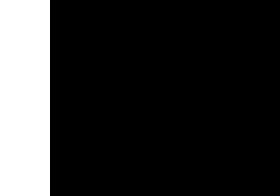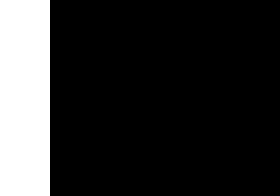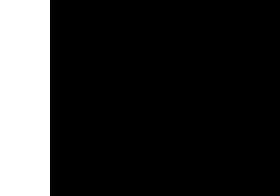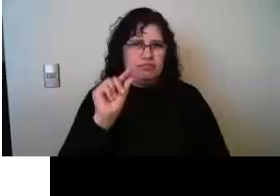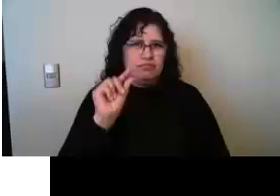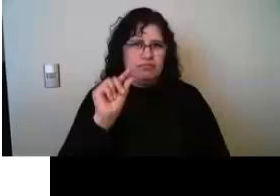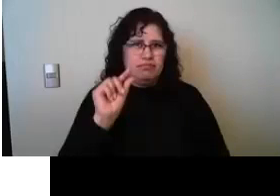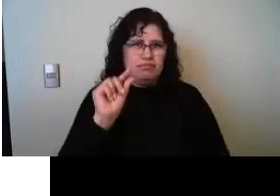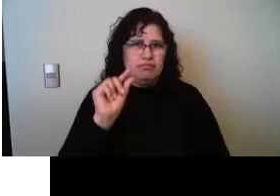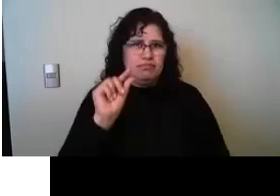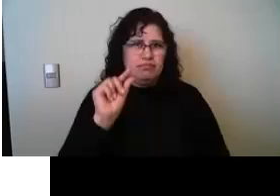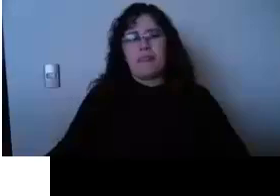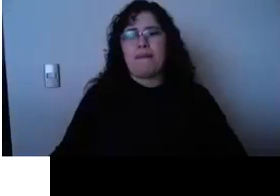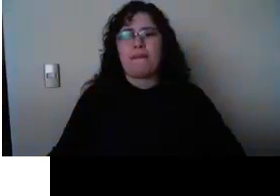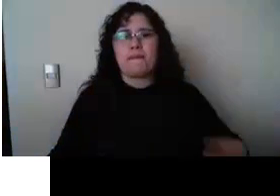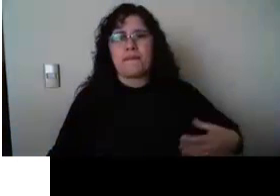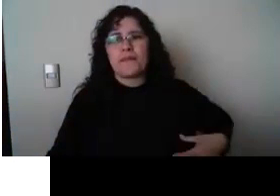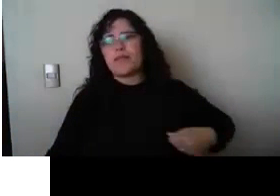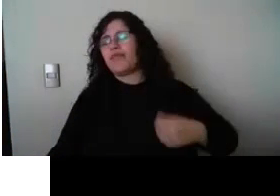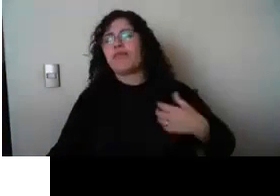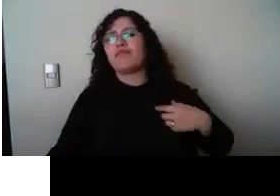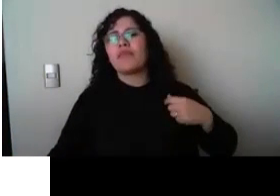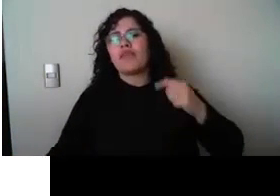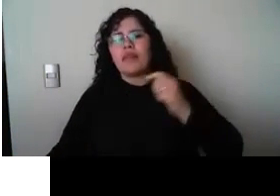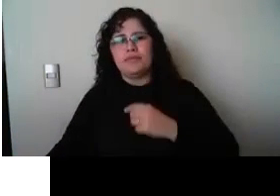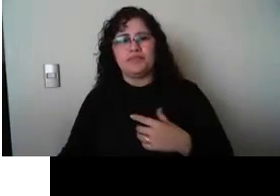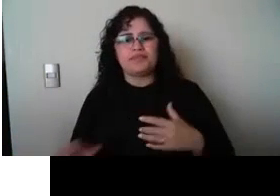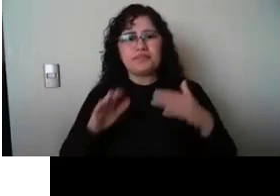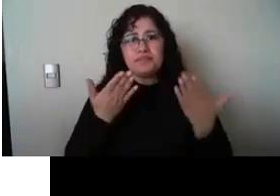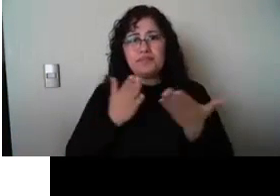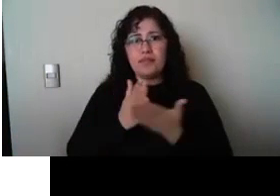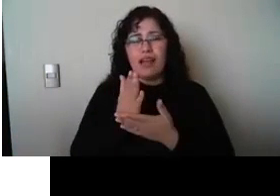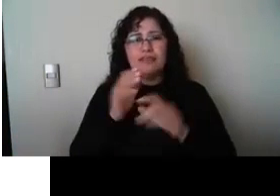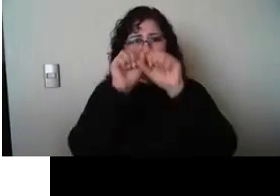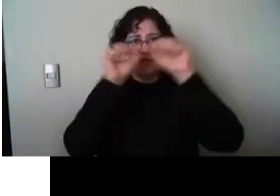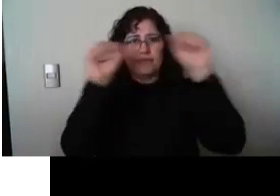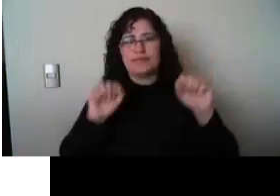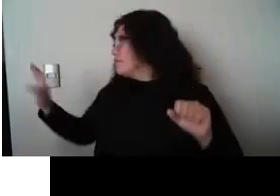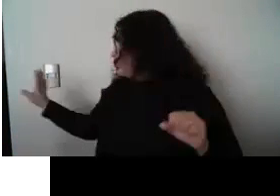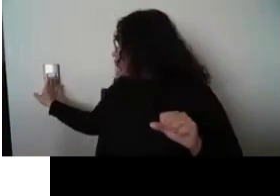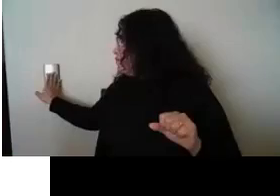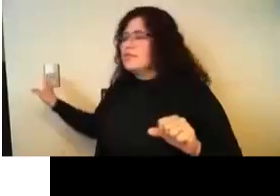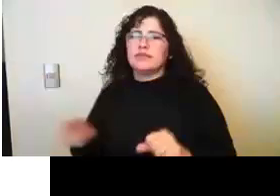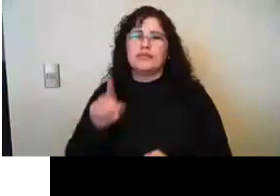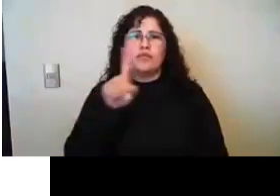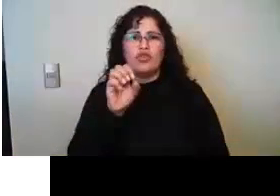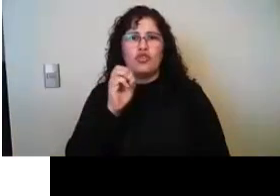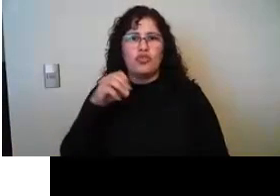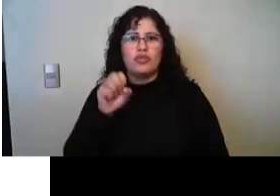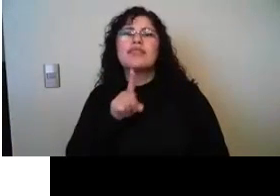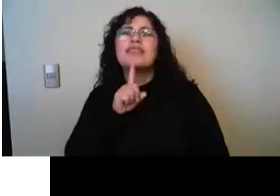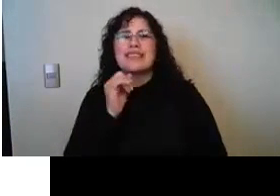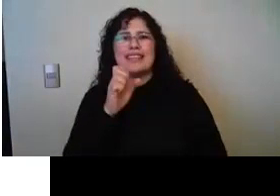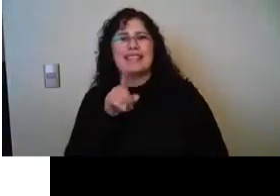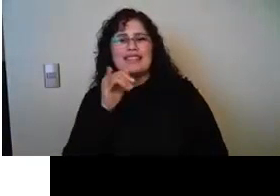¿ya? Y cuando nos referimos al sistema somestésico, estamos hablando de la sensibilidad